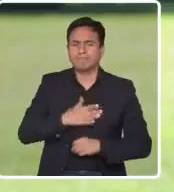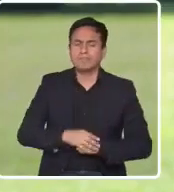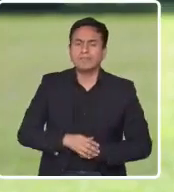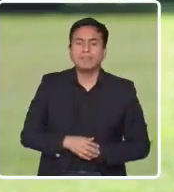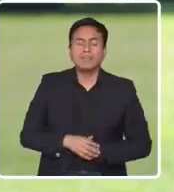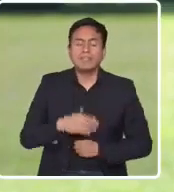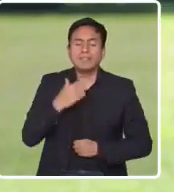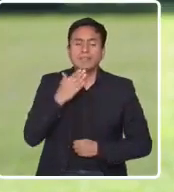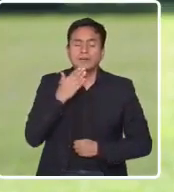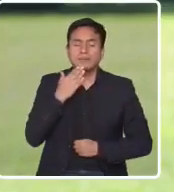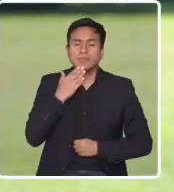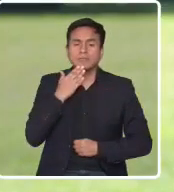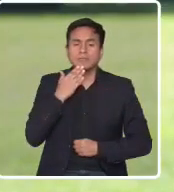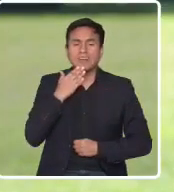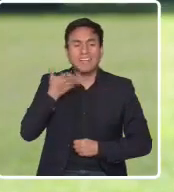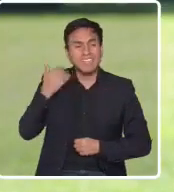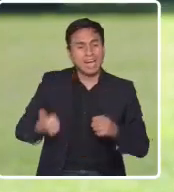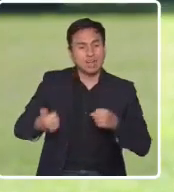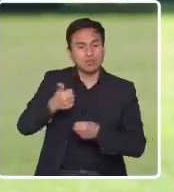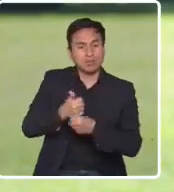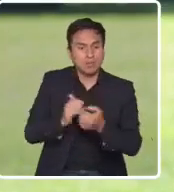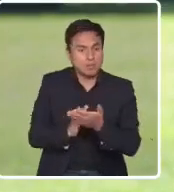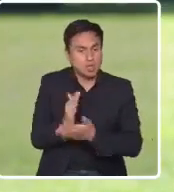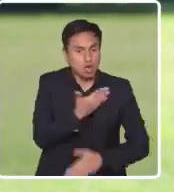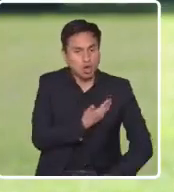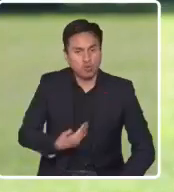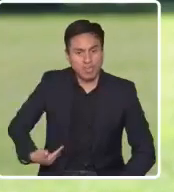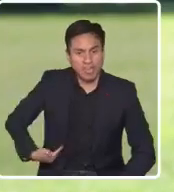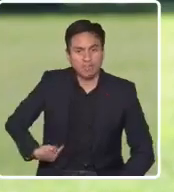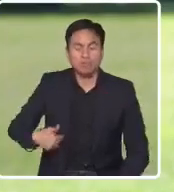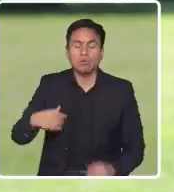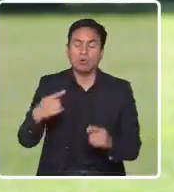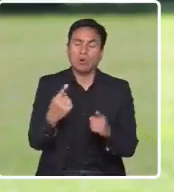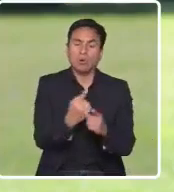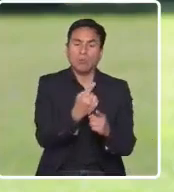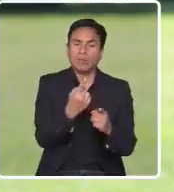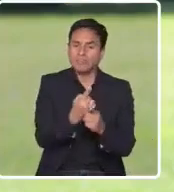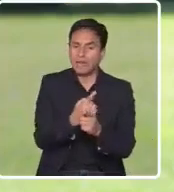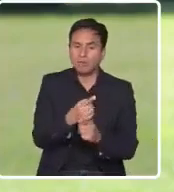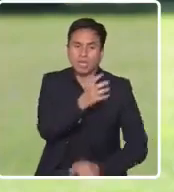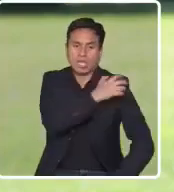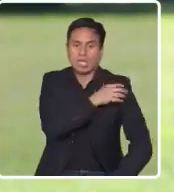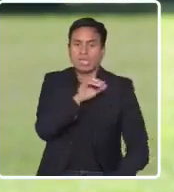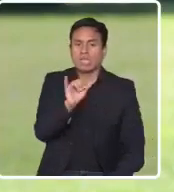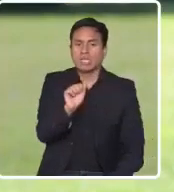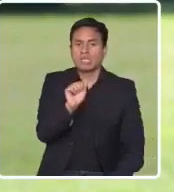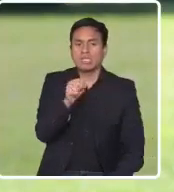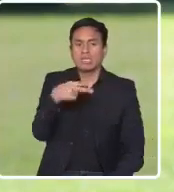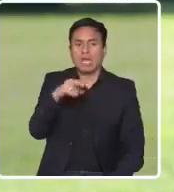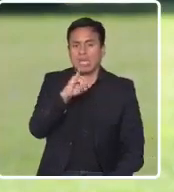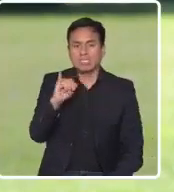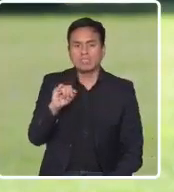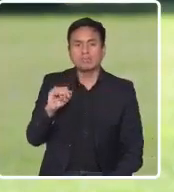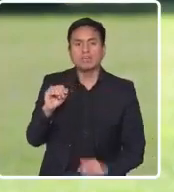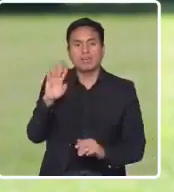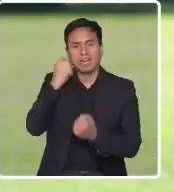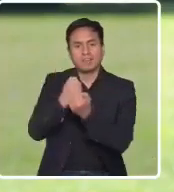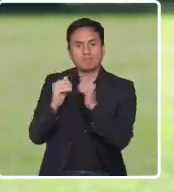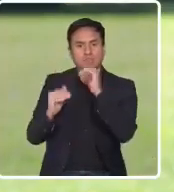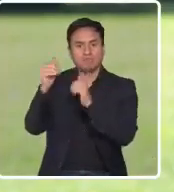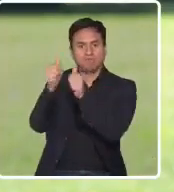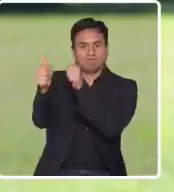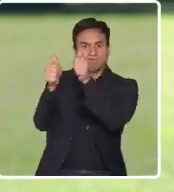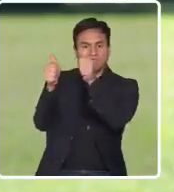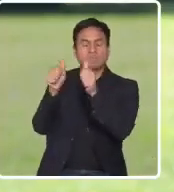Y tal como cuando asumimos el gobierno y lo conversábamos con el general Yáñez y la plana mayor de carabineros, nos dimos cuenta